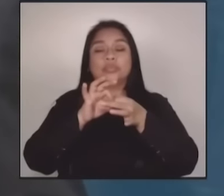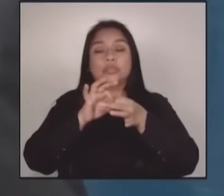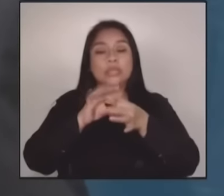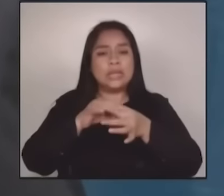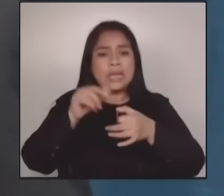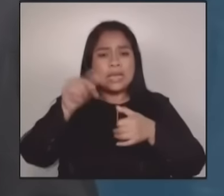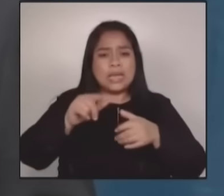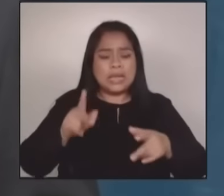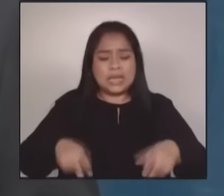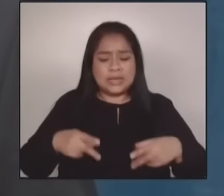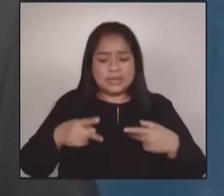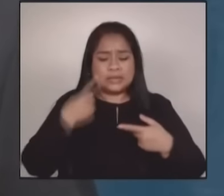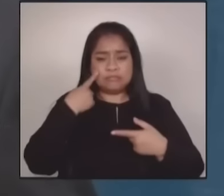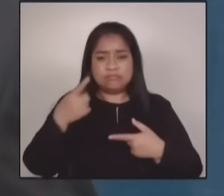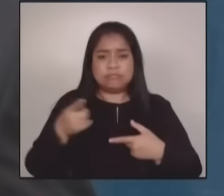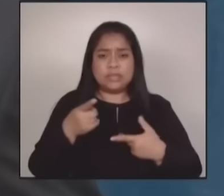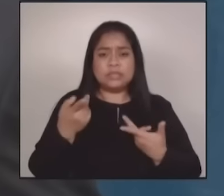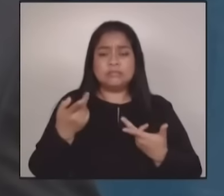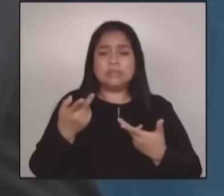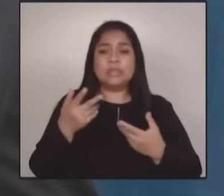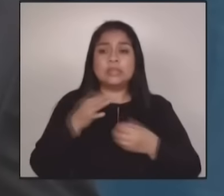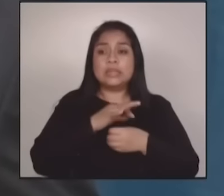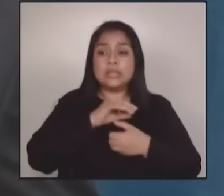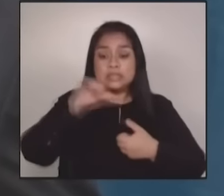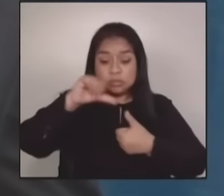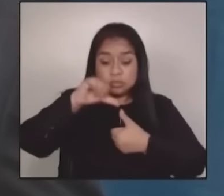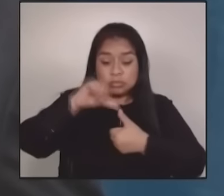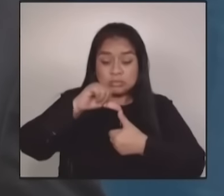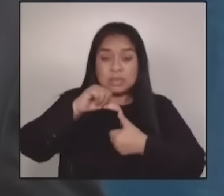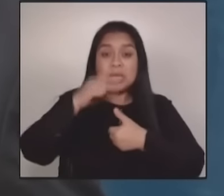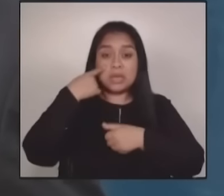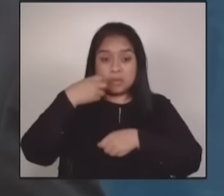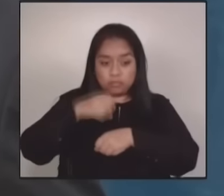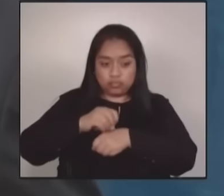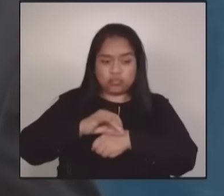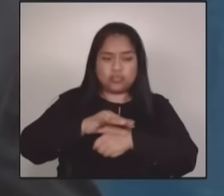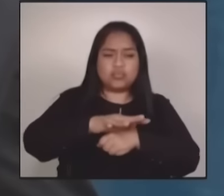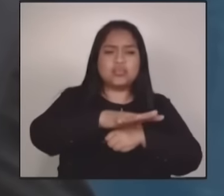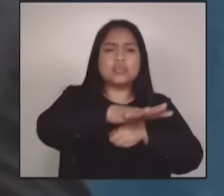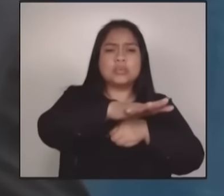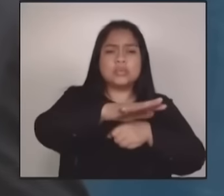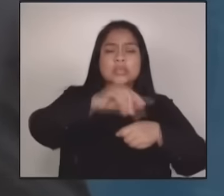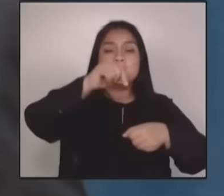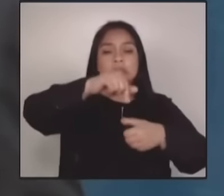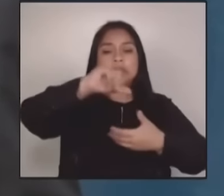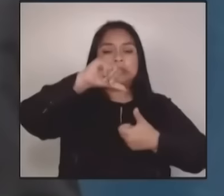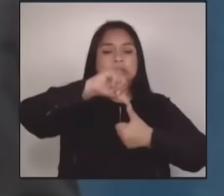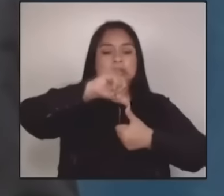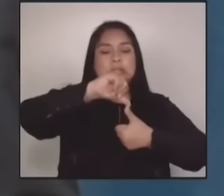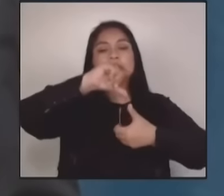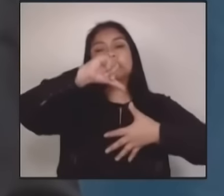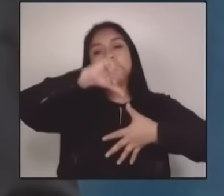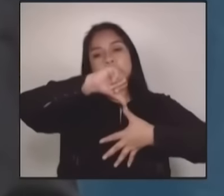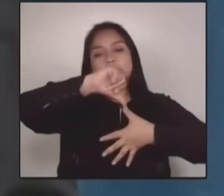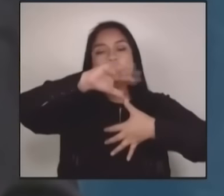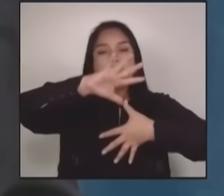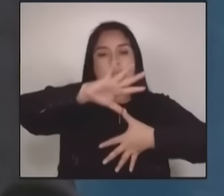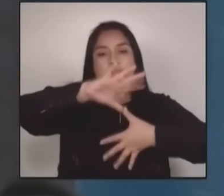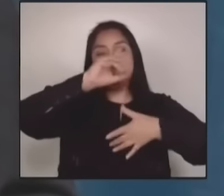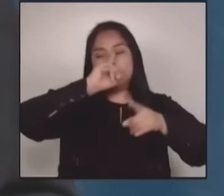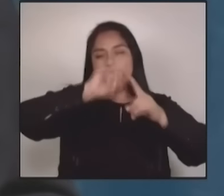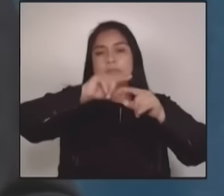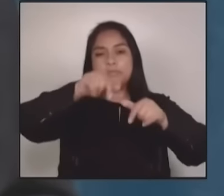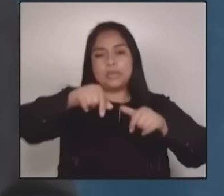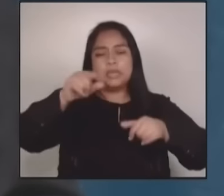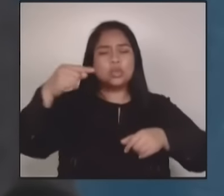de Centroamérica influye en el curso del continente. Todos los pueblos del mundo comparten